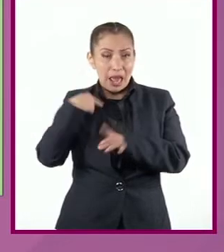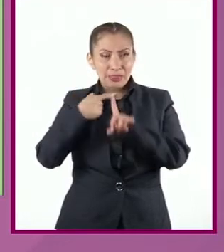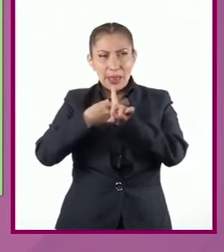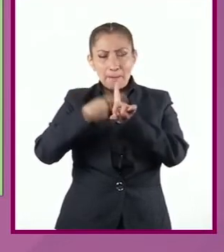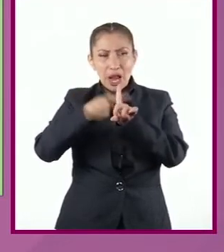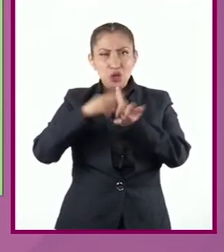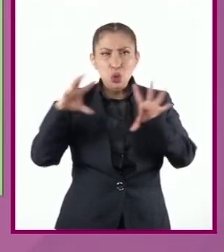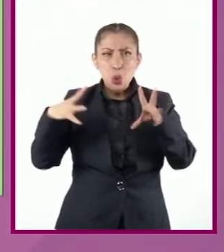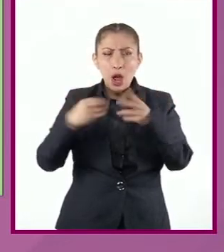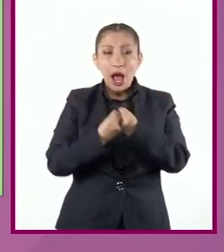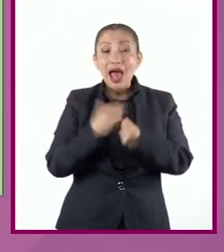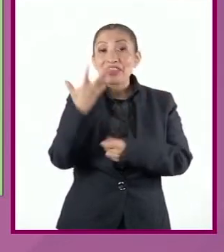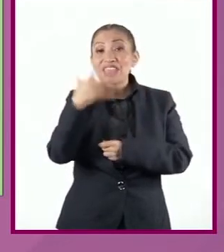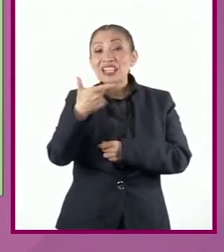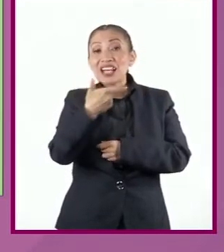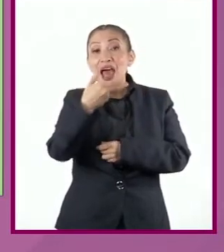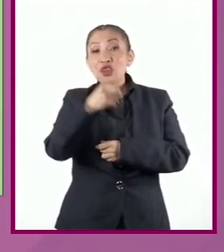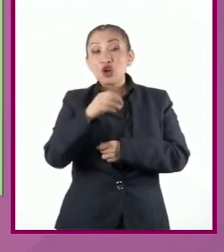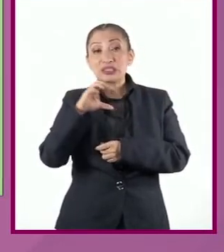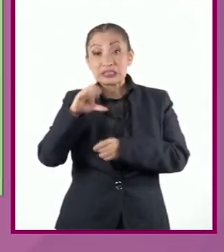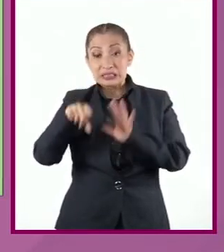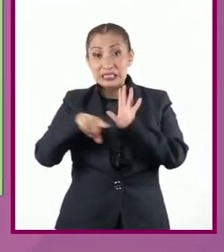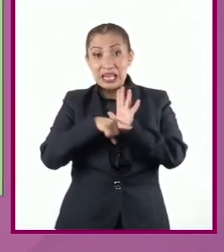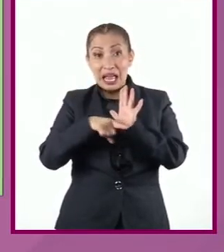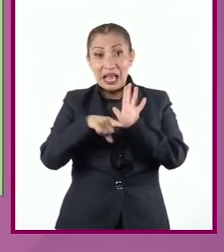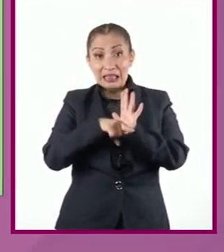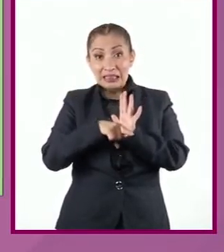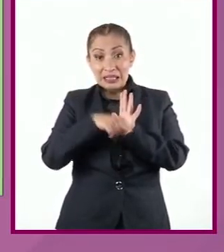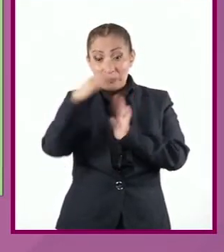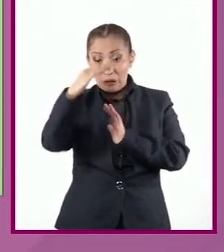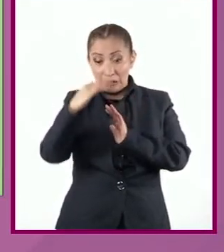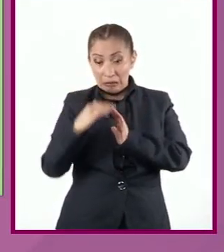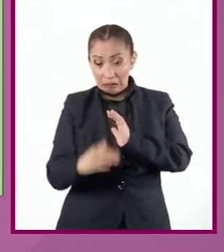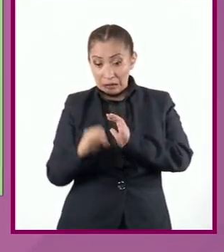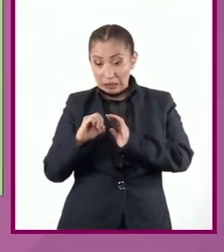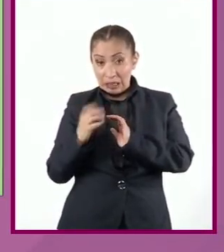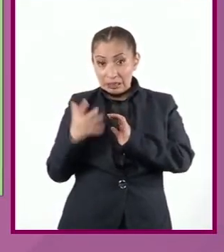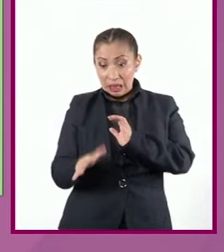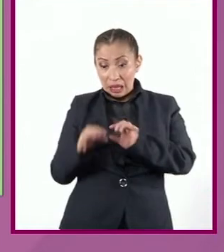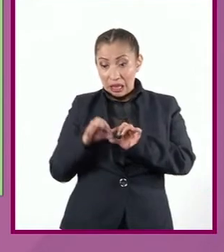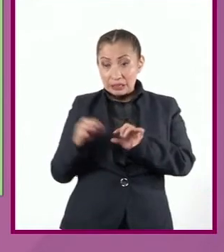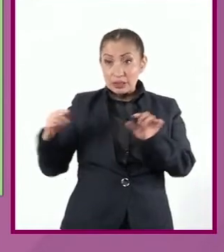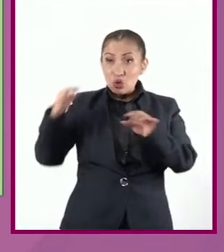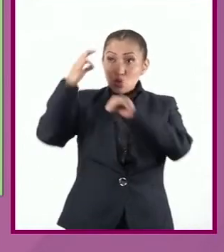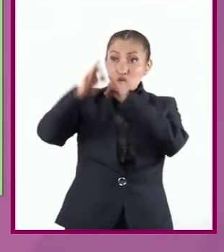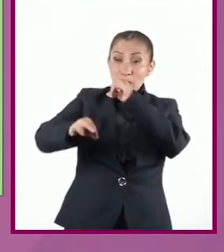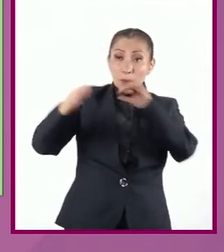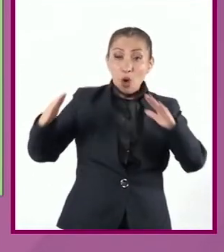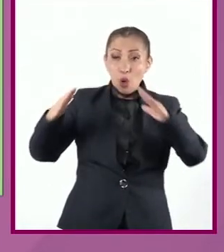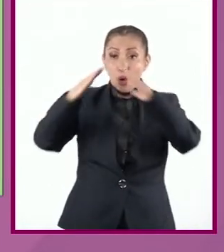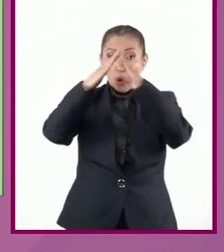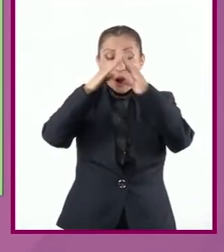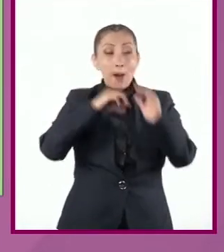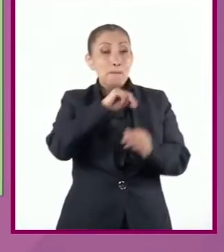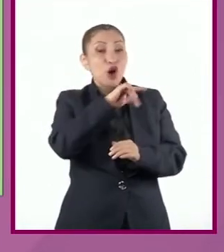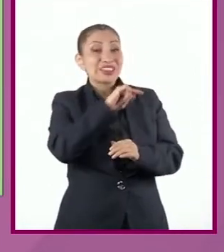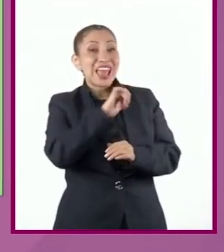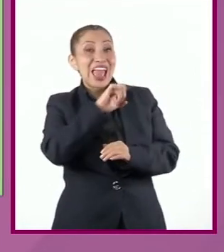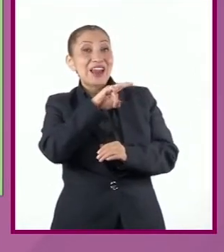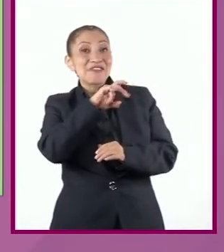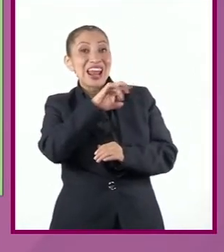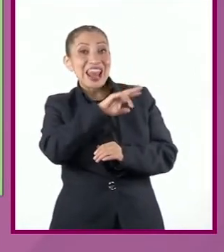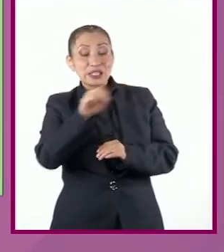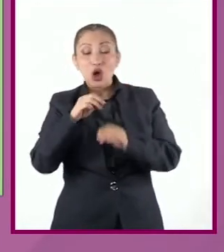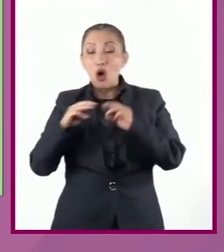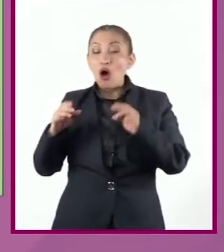temperatura alrededor de los 10 grados Celsius negativos en la cima del volcán. En la cumbre del Monte Everest, en la cordillera